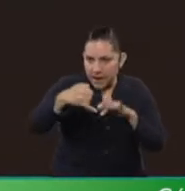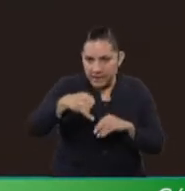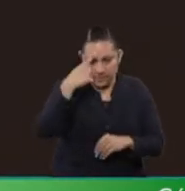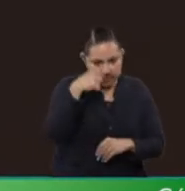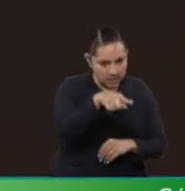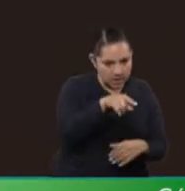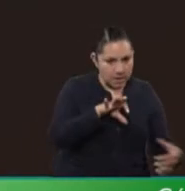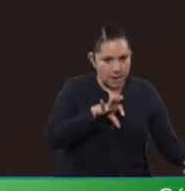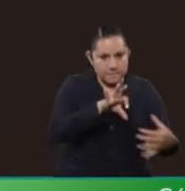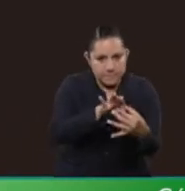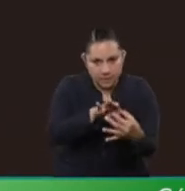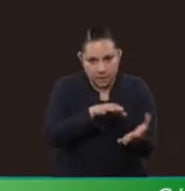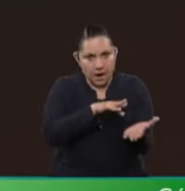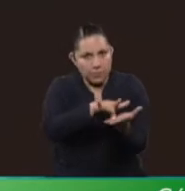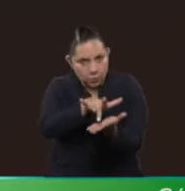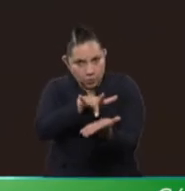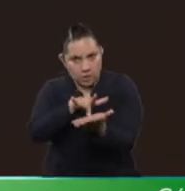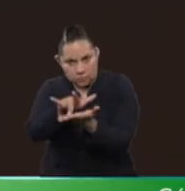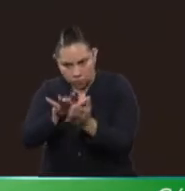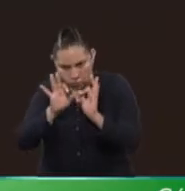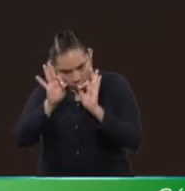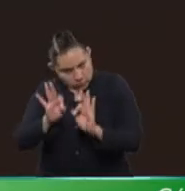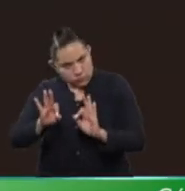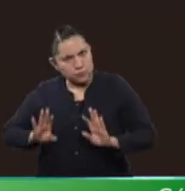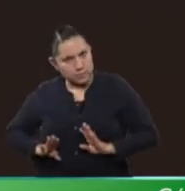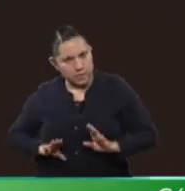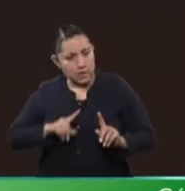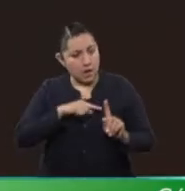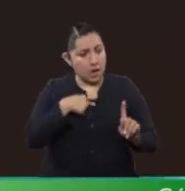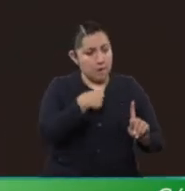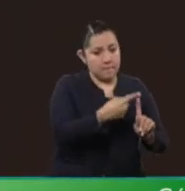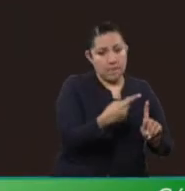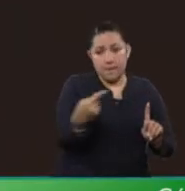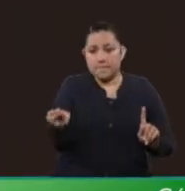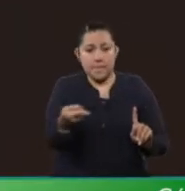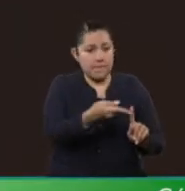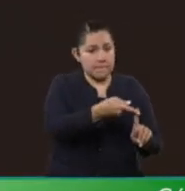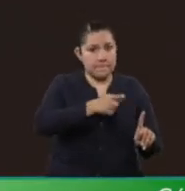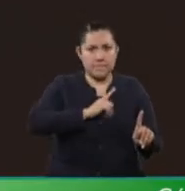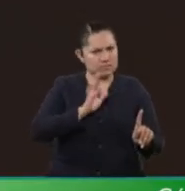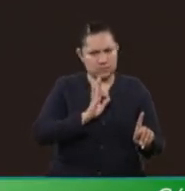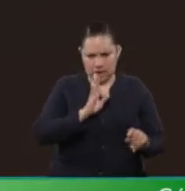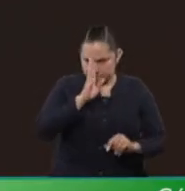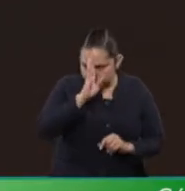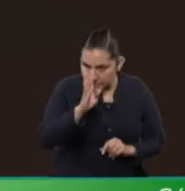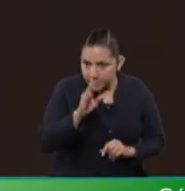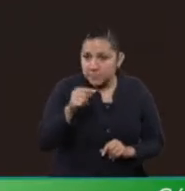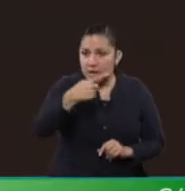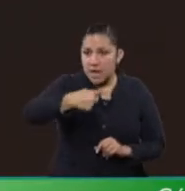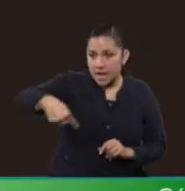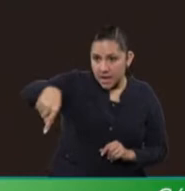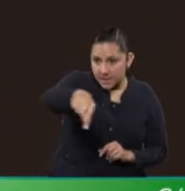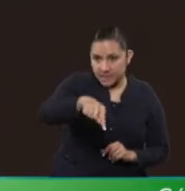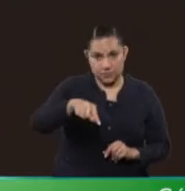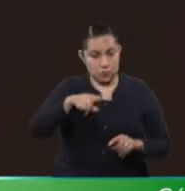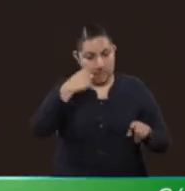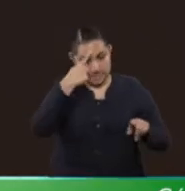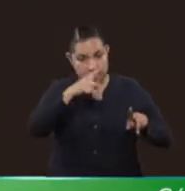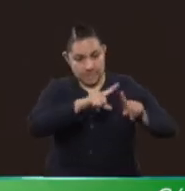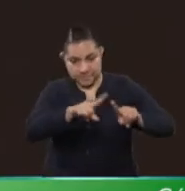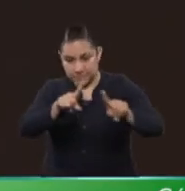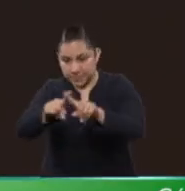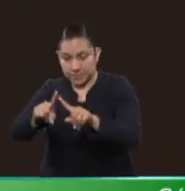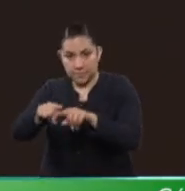dejar Claro que cualquier ley o cualquier política tiene una distribución de costos y una distribución de beneficios no hay